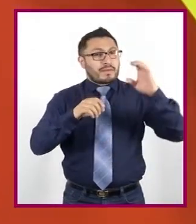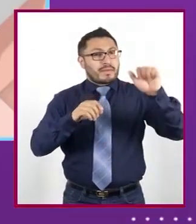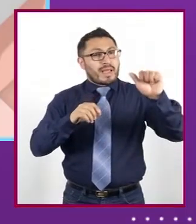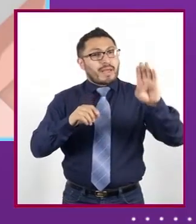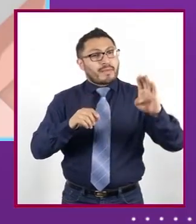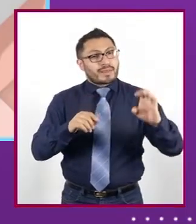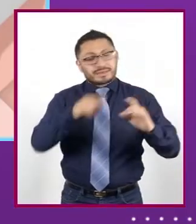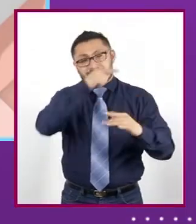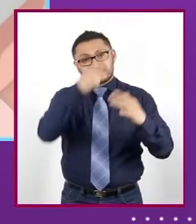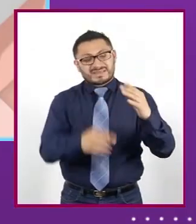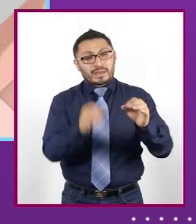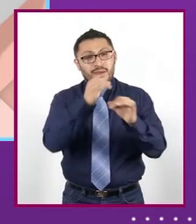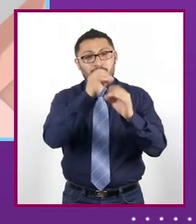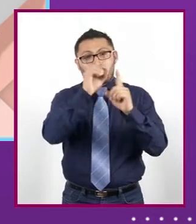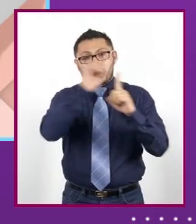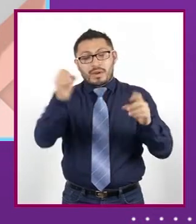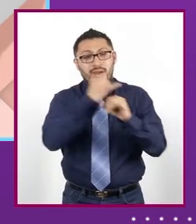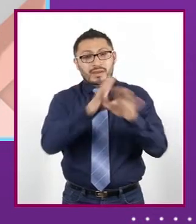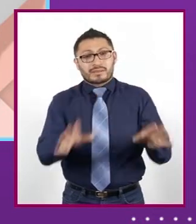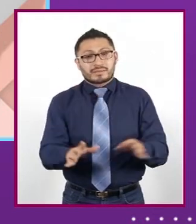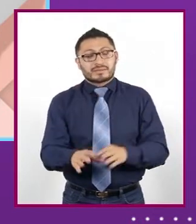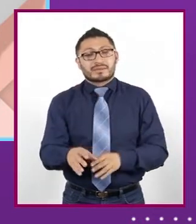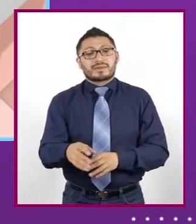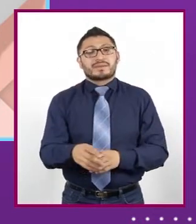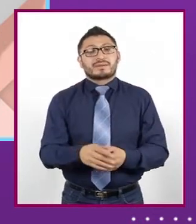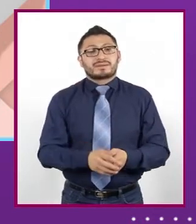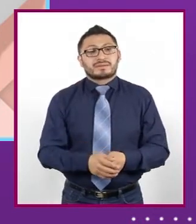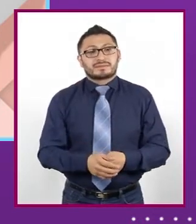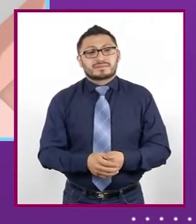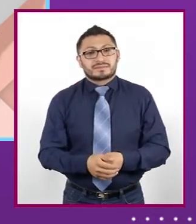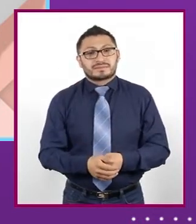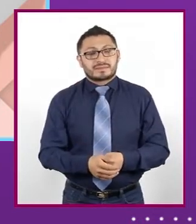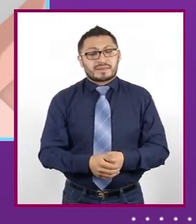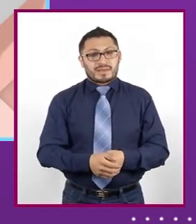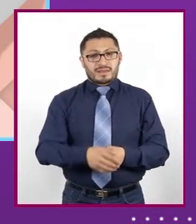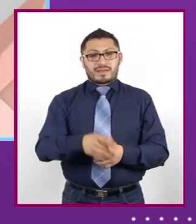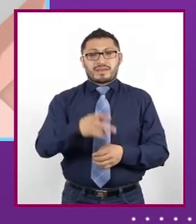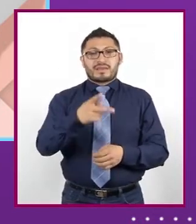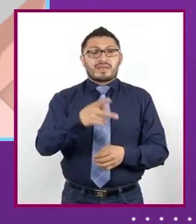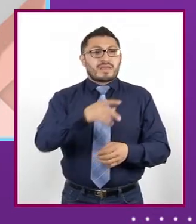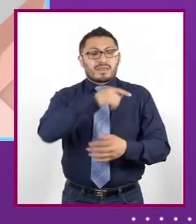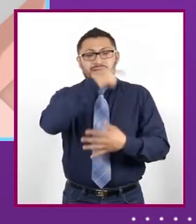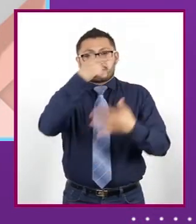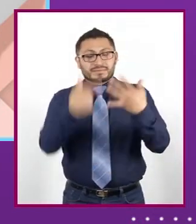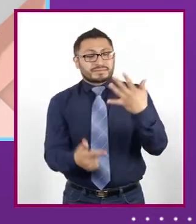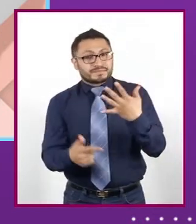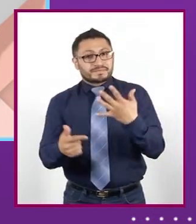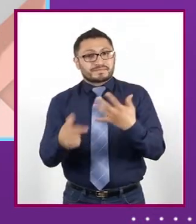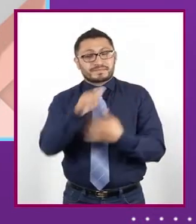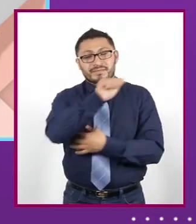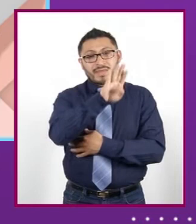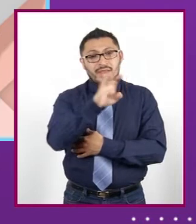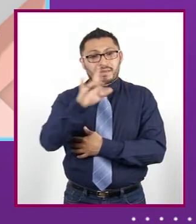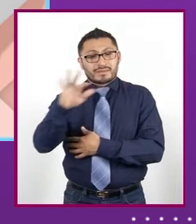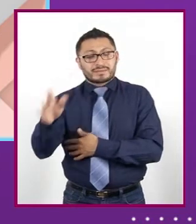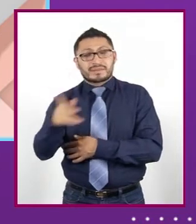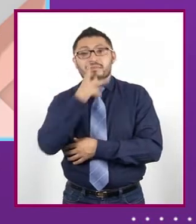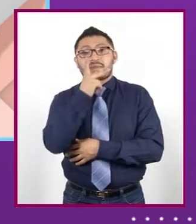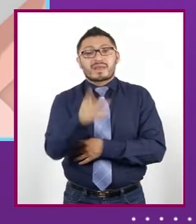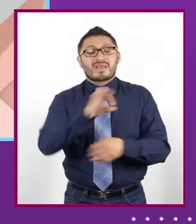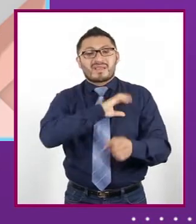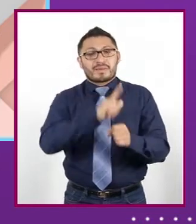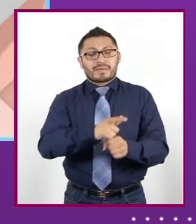la información. Vocabulario especializado. Cada documento legal utiliza